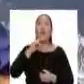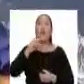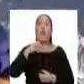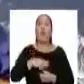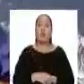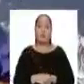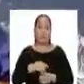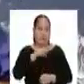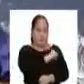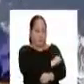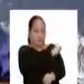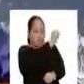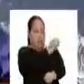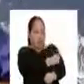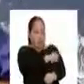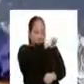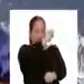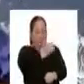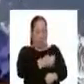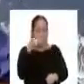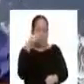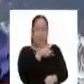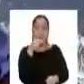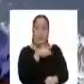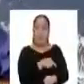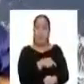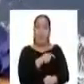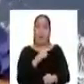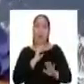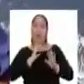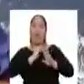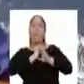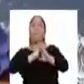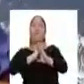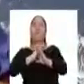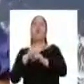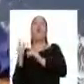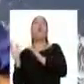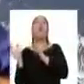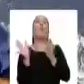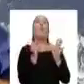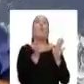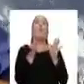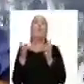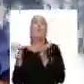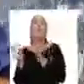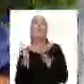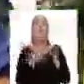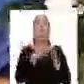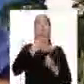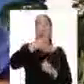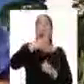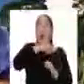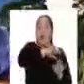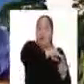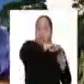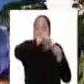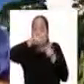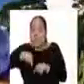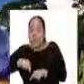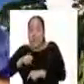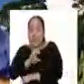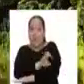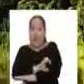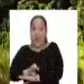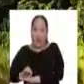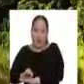Andes impide que los vientos cálidos y húmedos del Atlántico vengan hacia la costa. Debido a esto, se debe la extensa